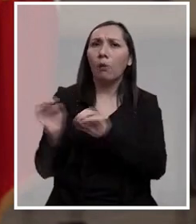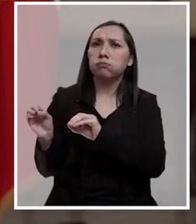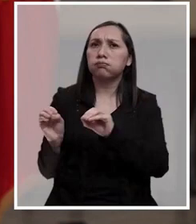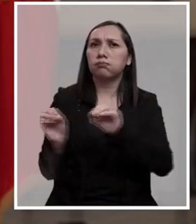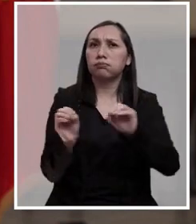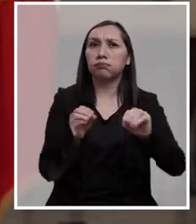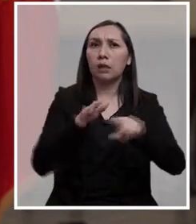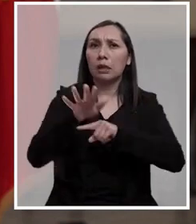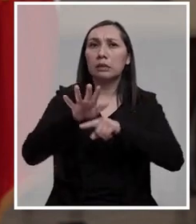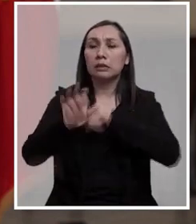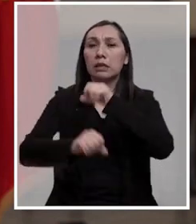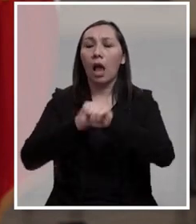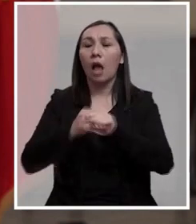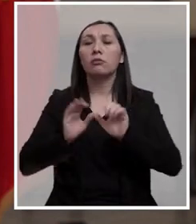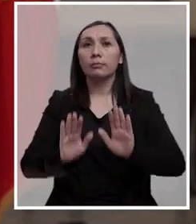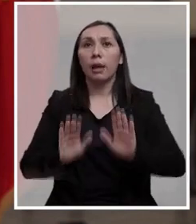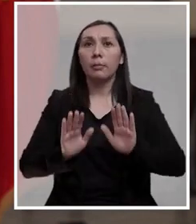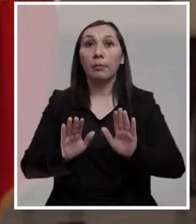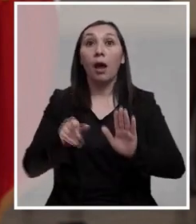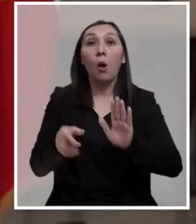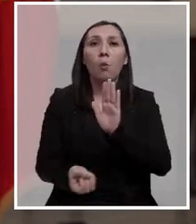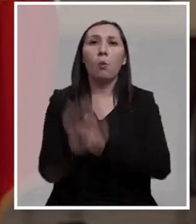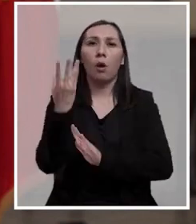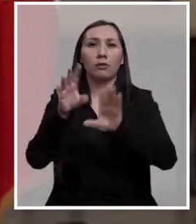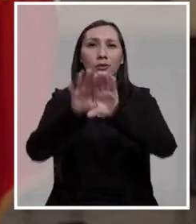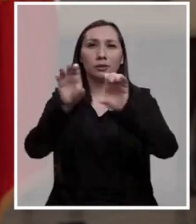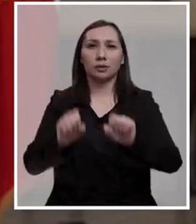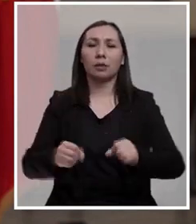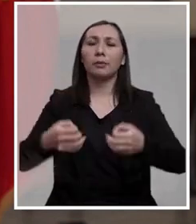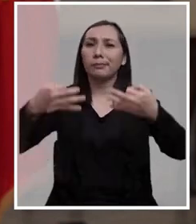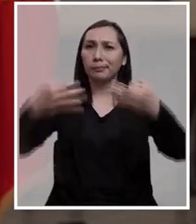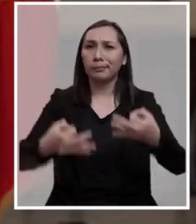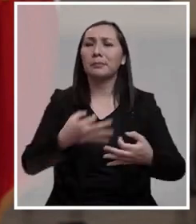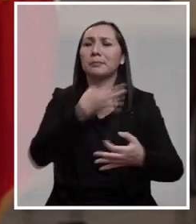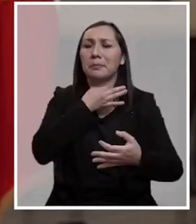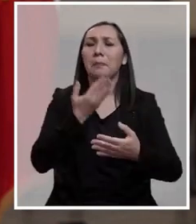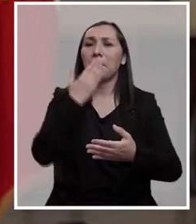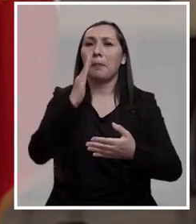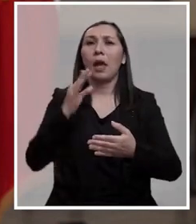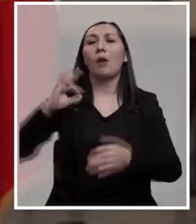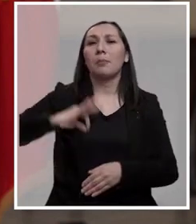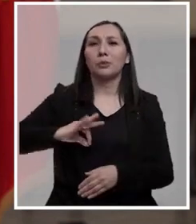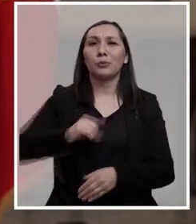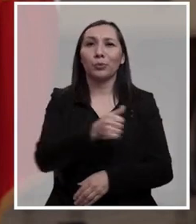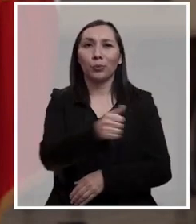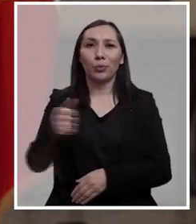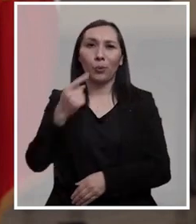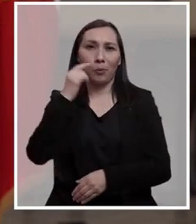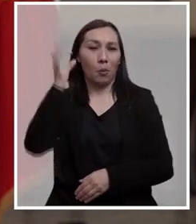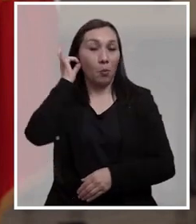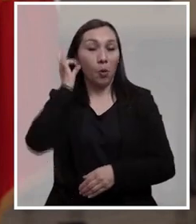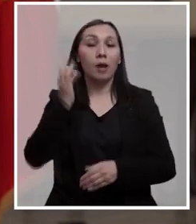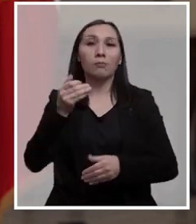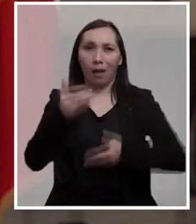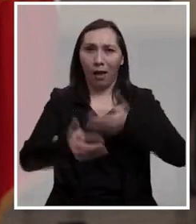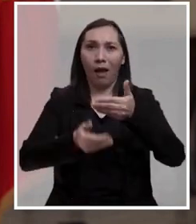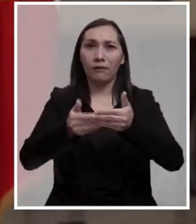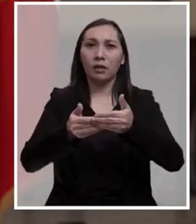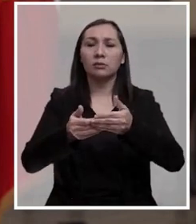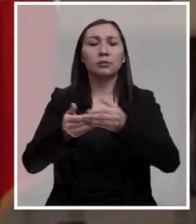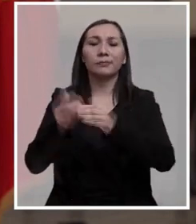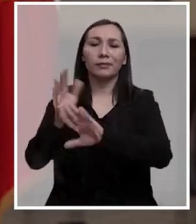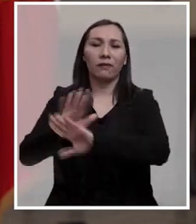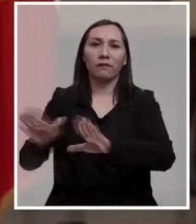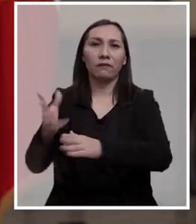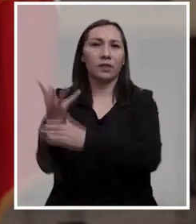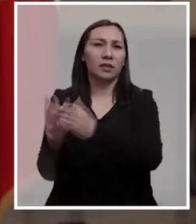postergada por más de 15 años crea un sistema que garantizará mejores pensiones para todos y todas y avanzará en terminar